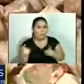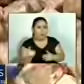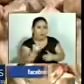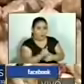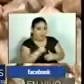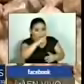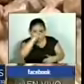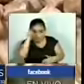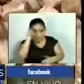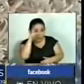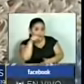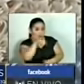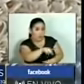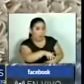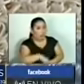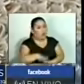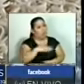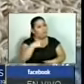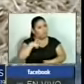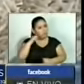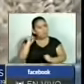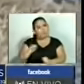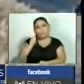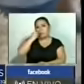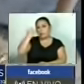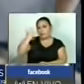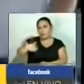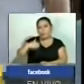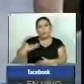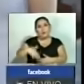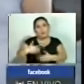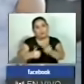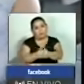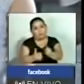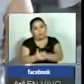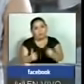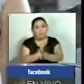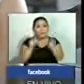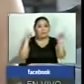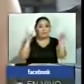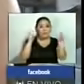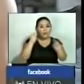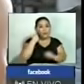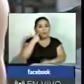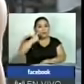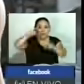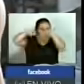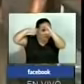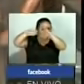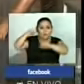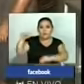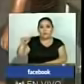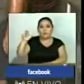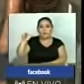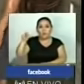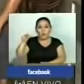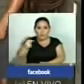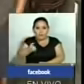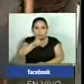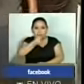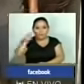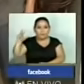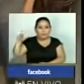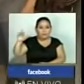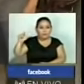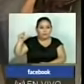con ellos y salir con la frente en alto de esta situación. Con imágenes de Juan Castellanos, Nelson Quinteros,